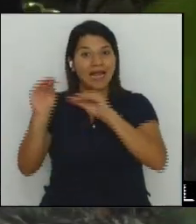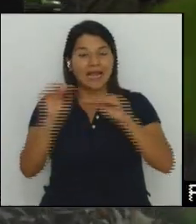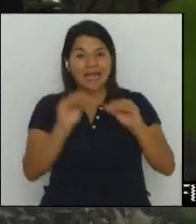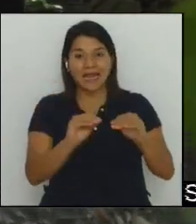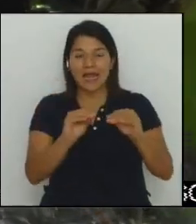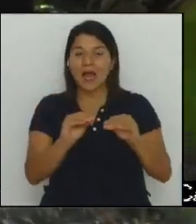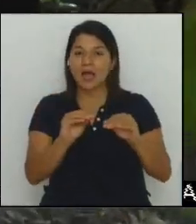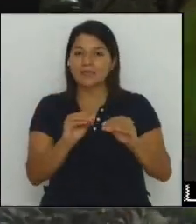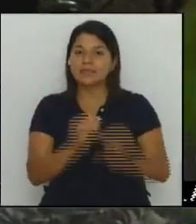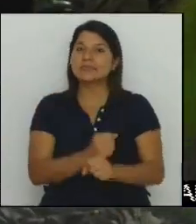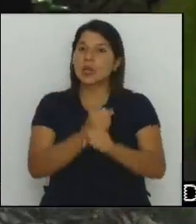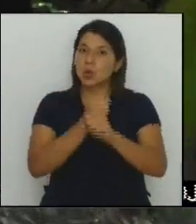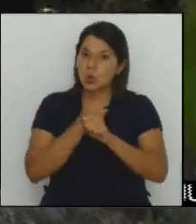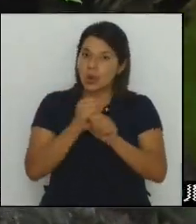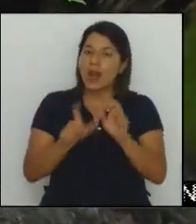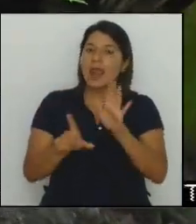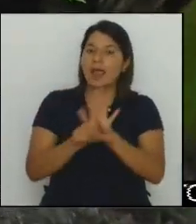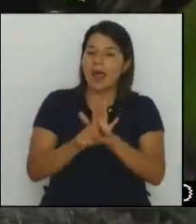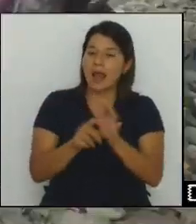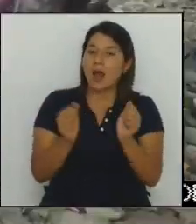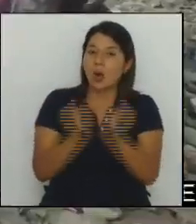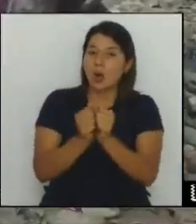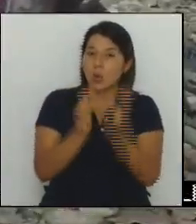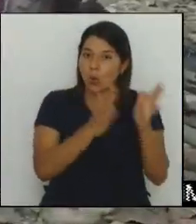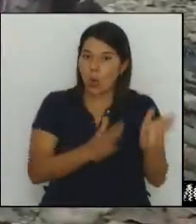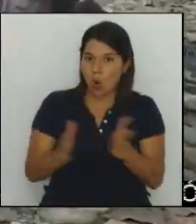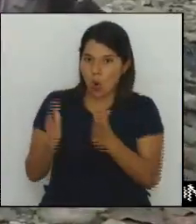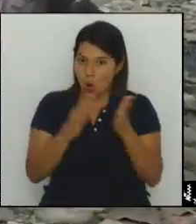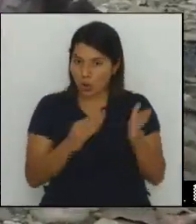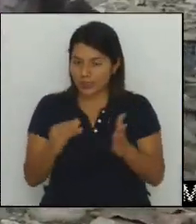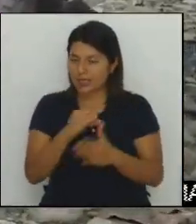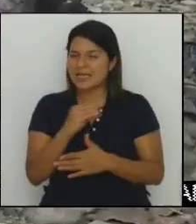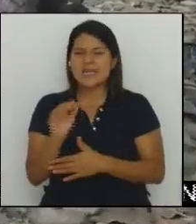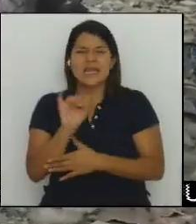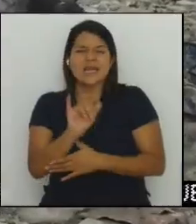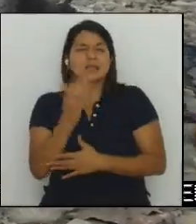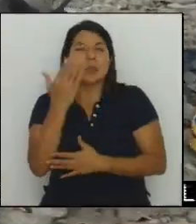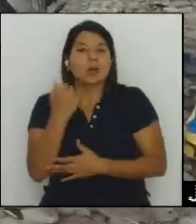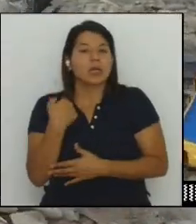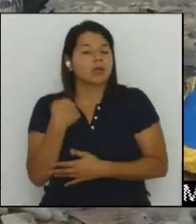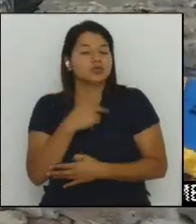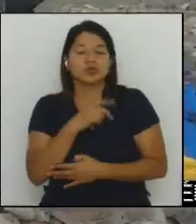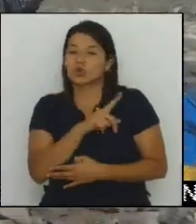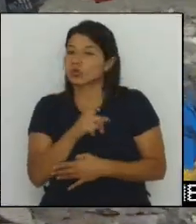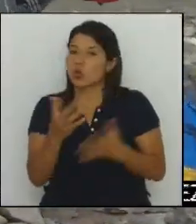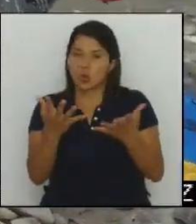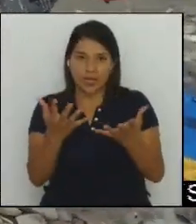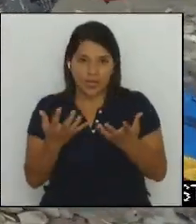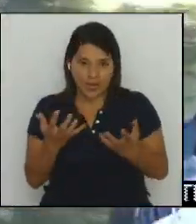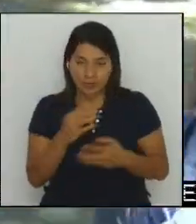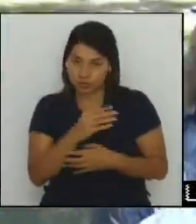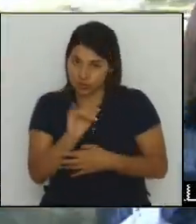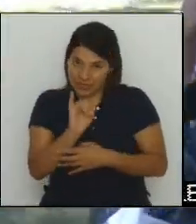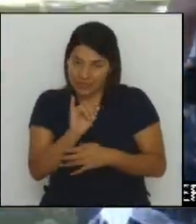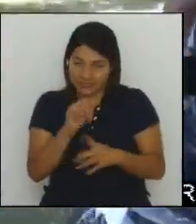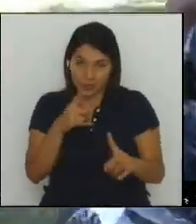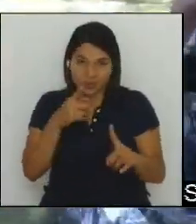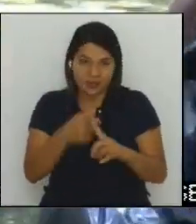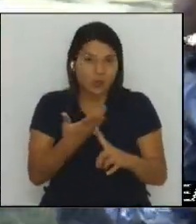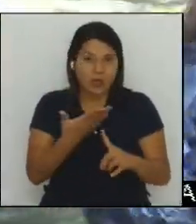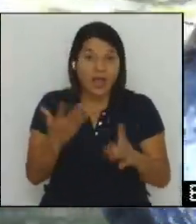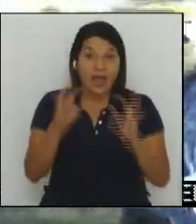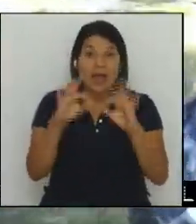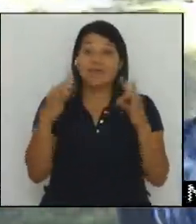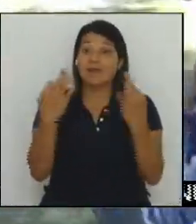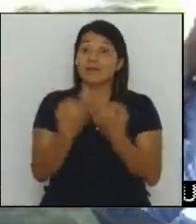y esto porque no queremos, y es el propósito de que las familias no se arriesguen al